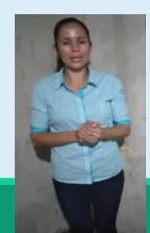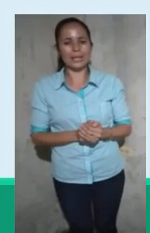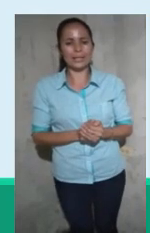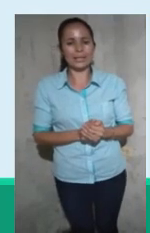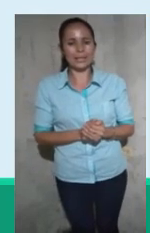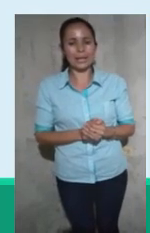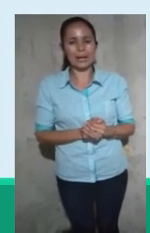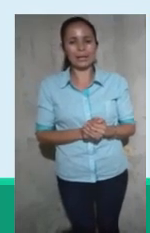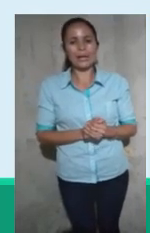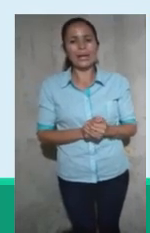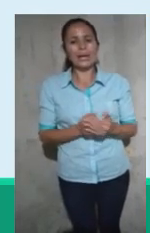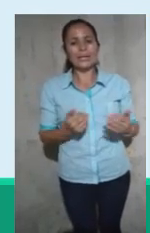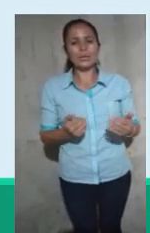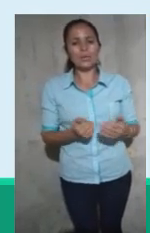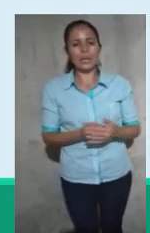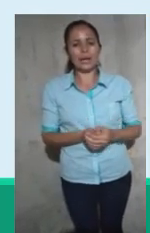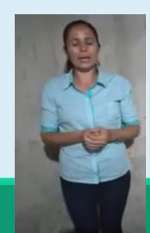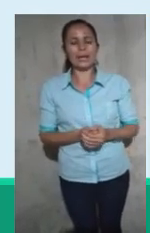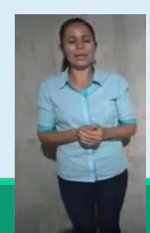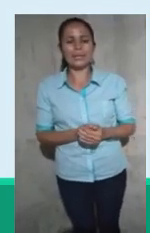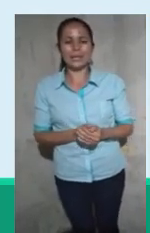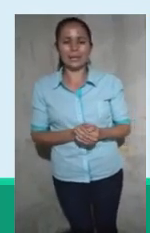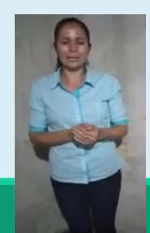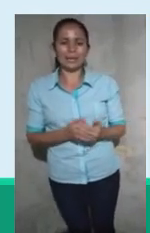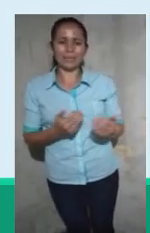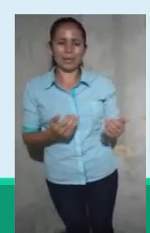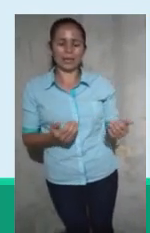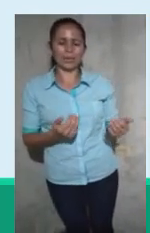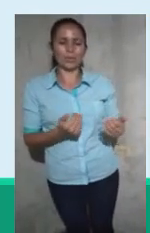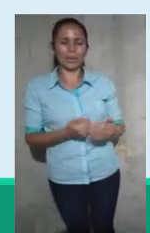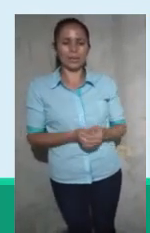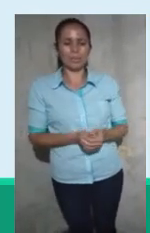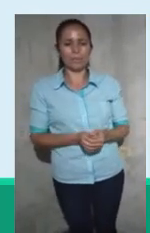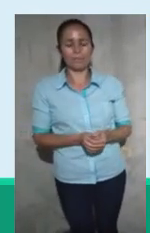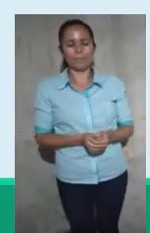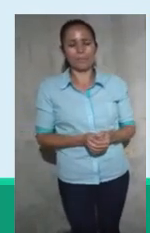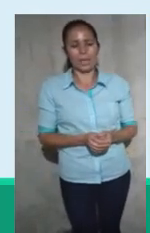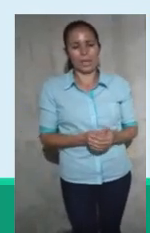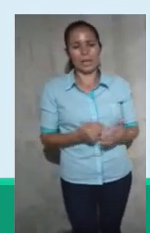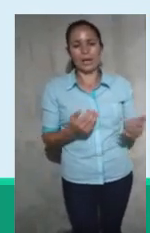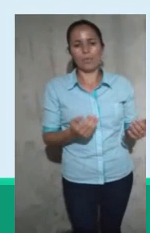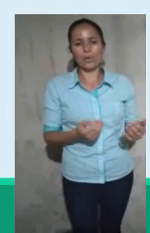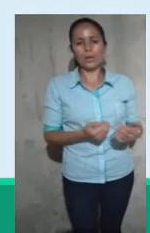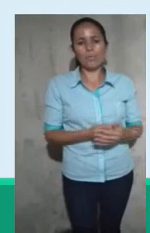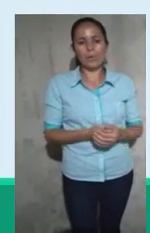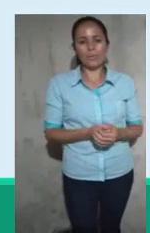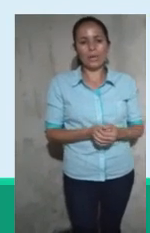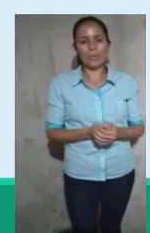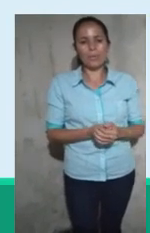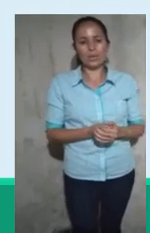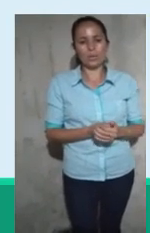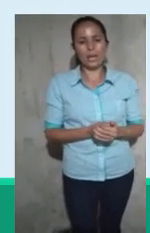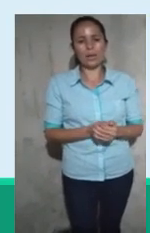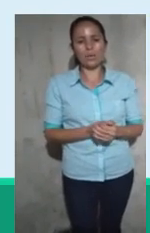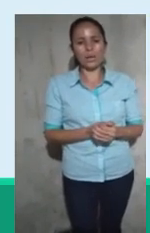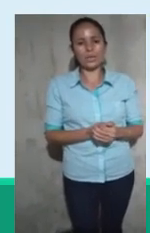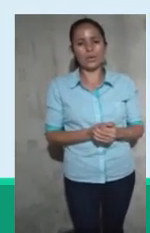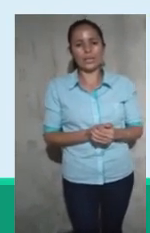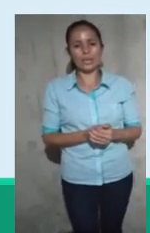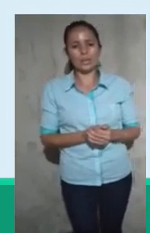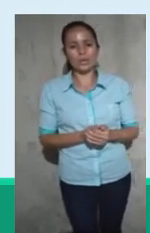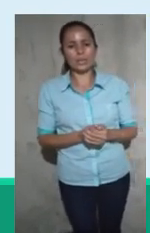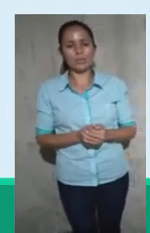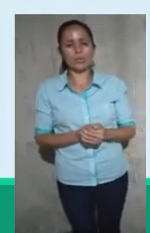profesión que desean estudiar en el siguiente nivel educativo. Elaboran un perfil personal con